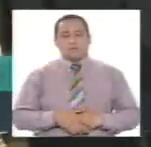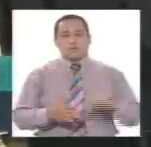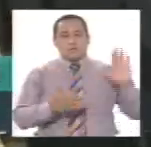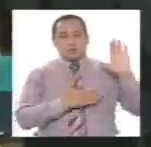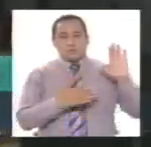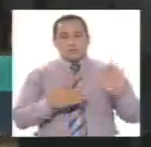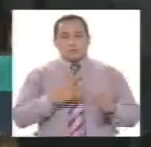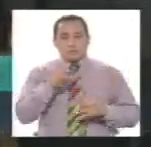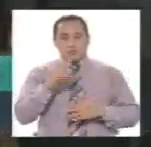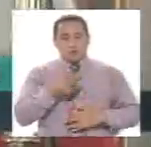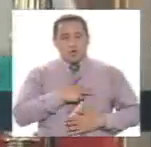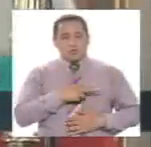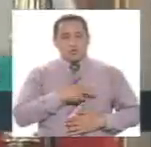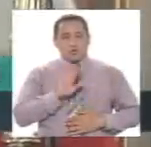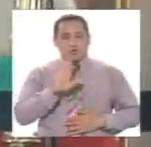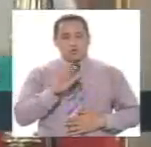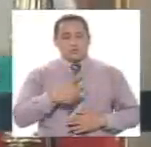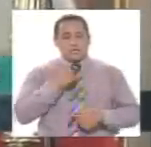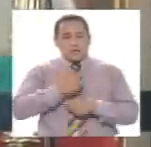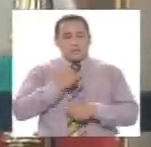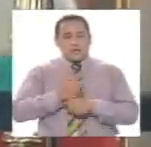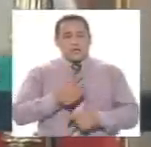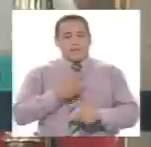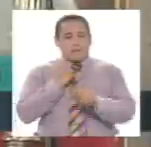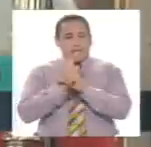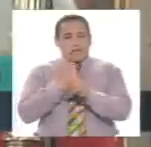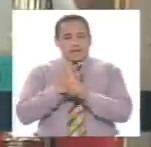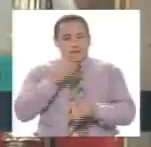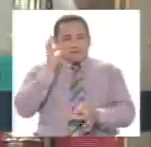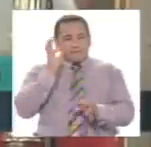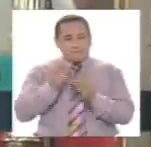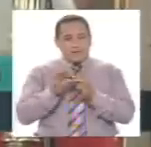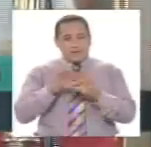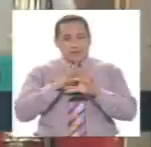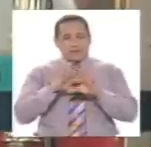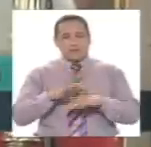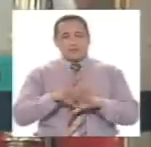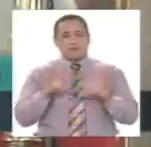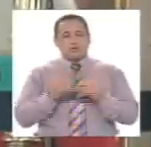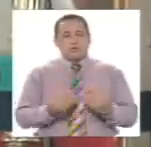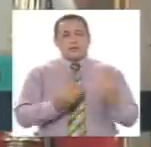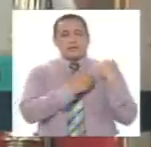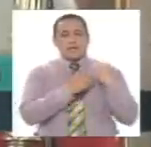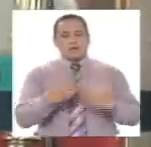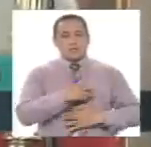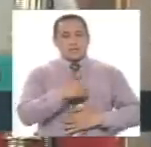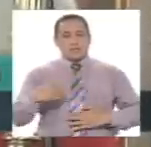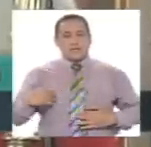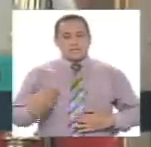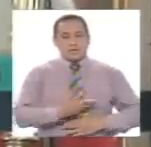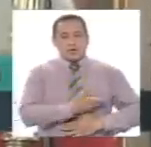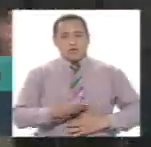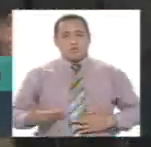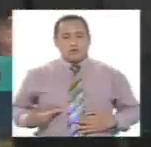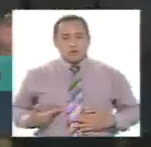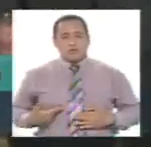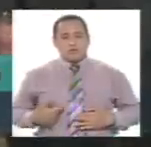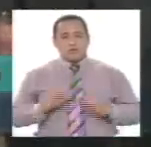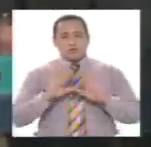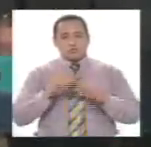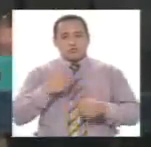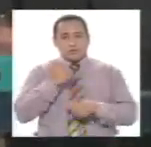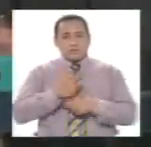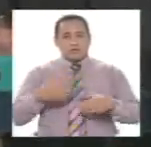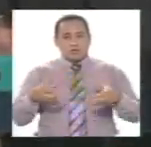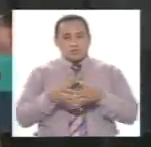promete por vuestro honor desempeñar leal y fielmente el cargo de ministra de Estado en el despacho